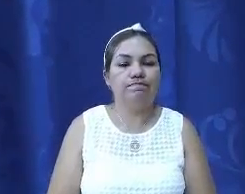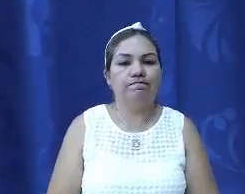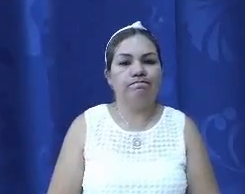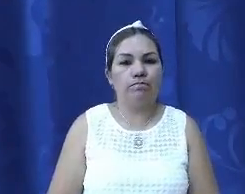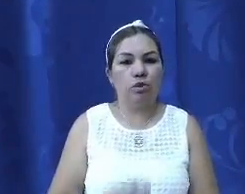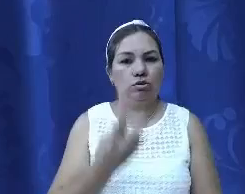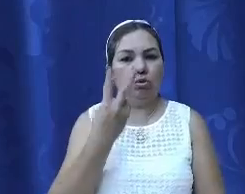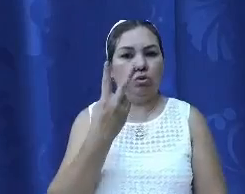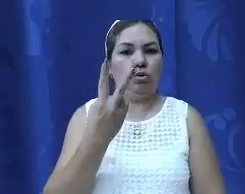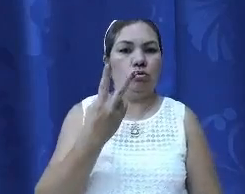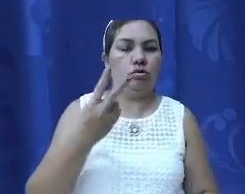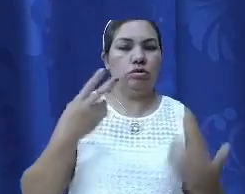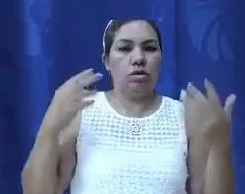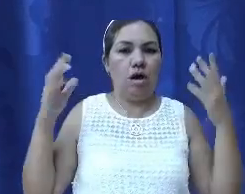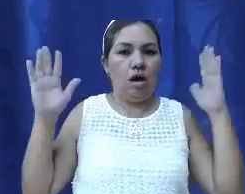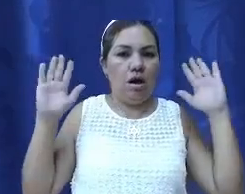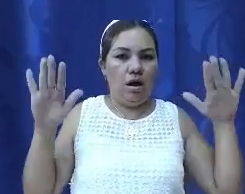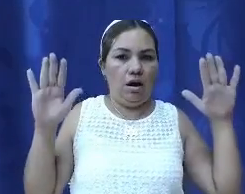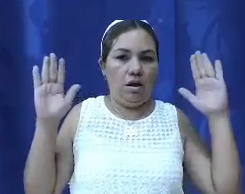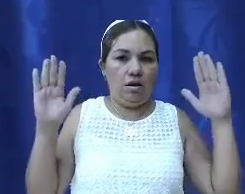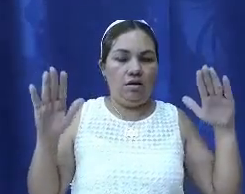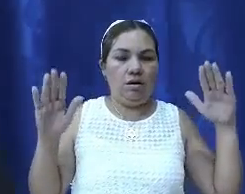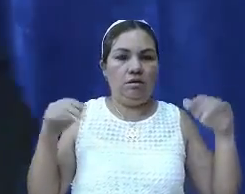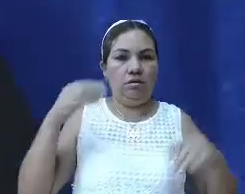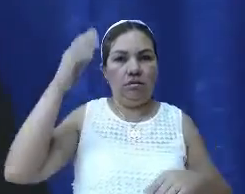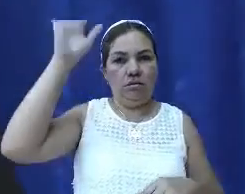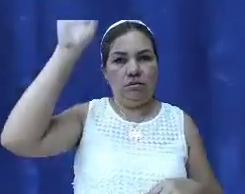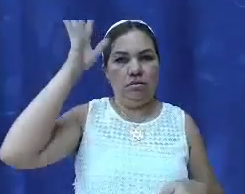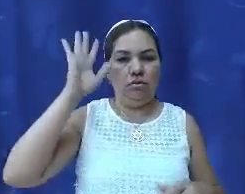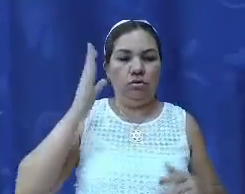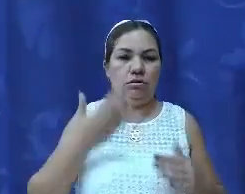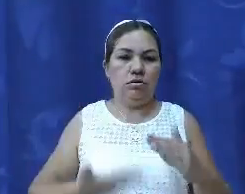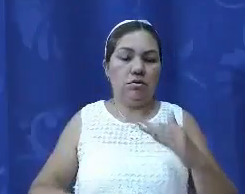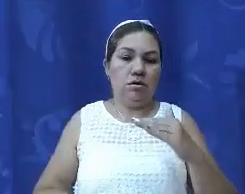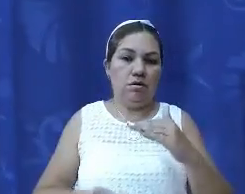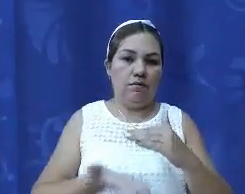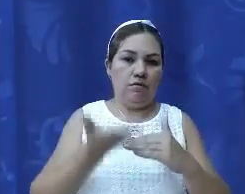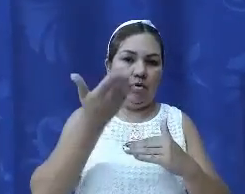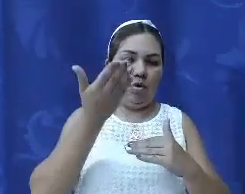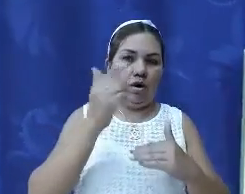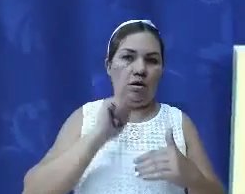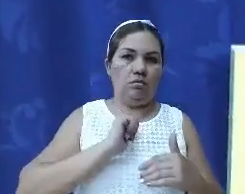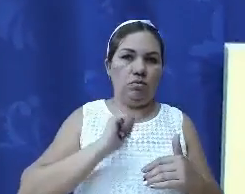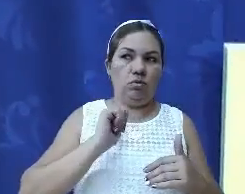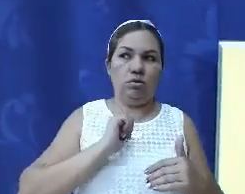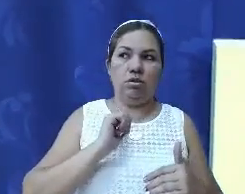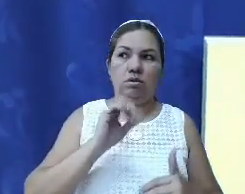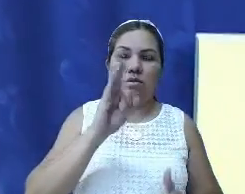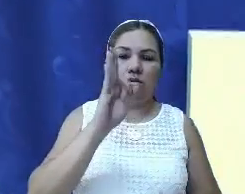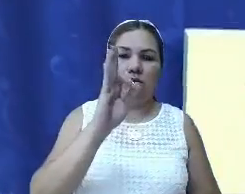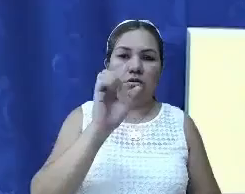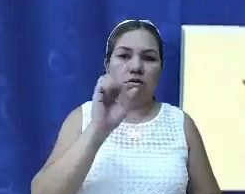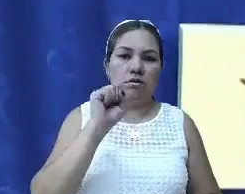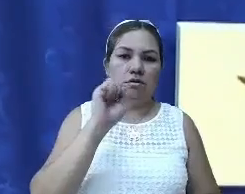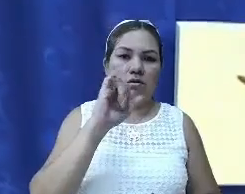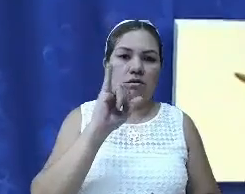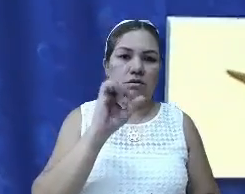dos alas Dios elevó a la mujer al desierto y la escondió